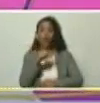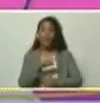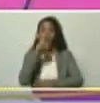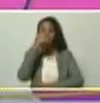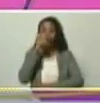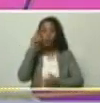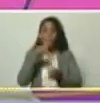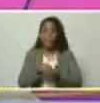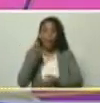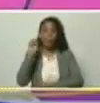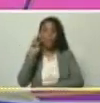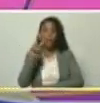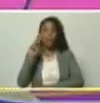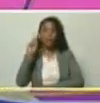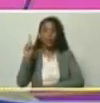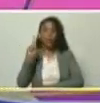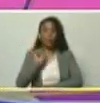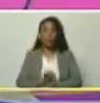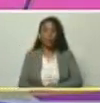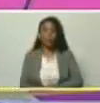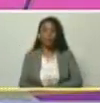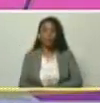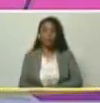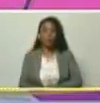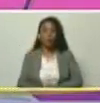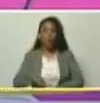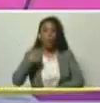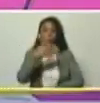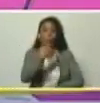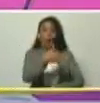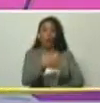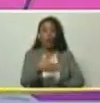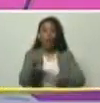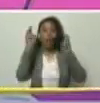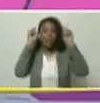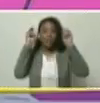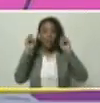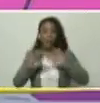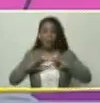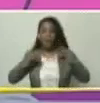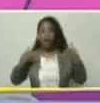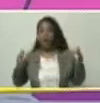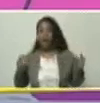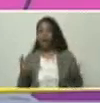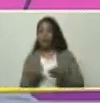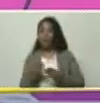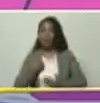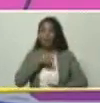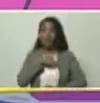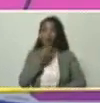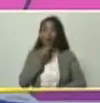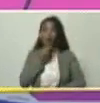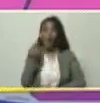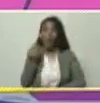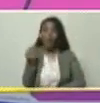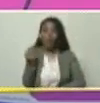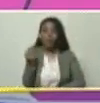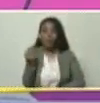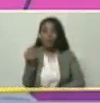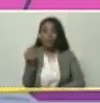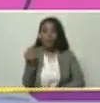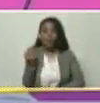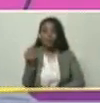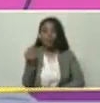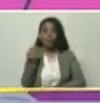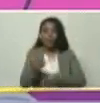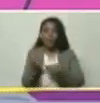año 2021, cuando producto de la pandemia, nuestra juventud estaba en